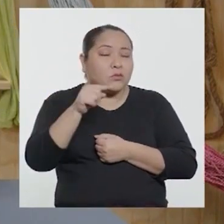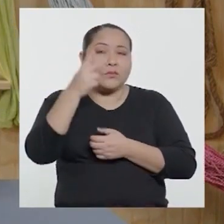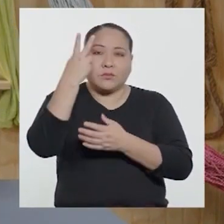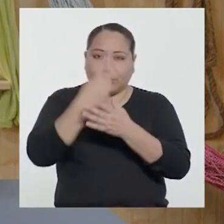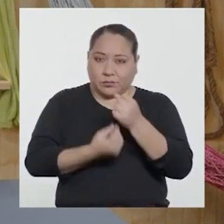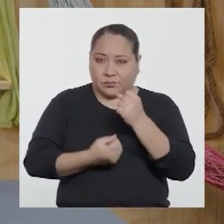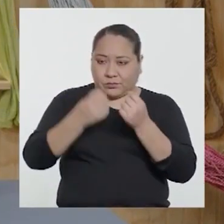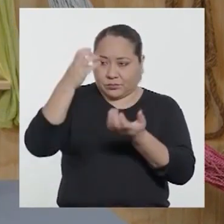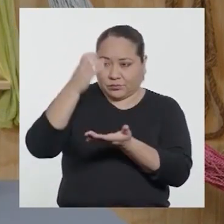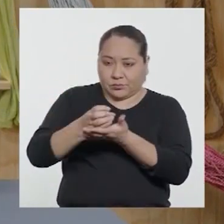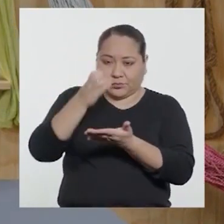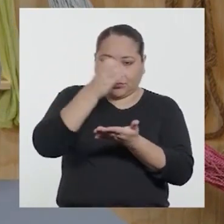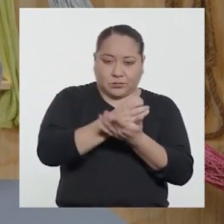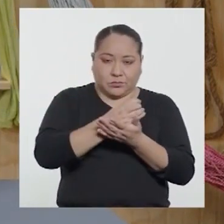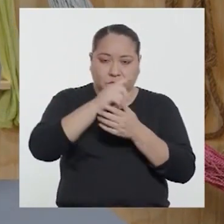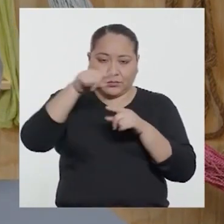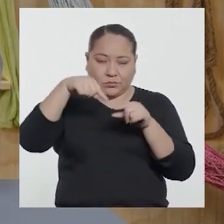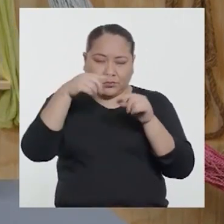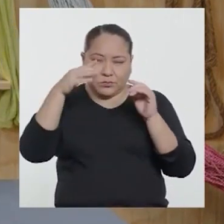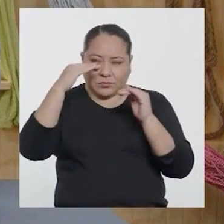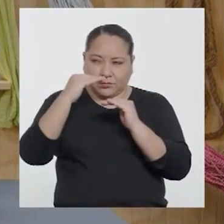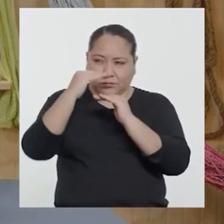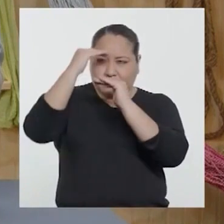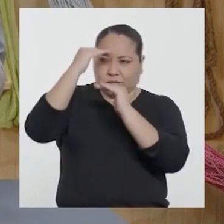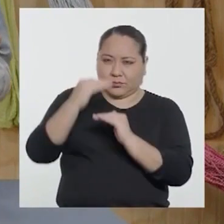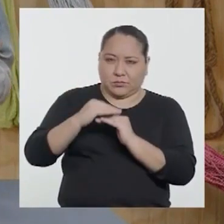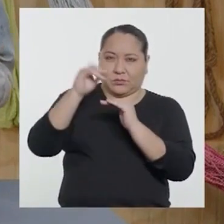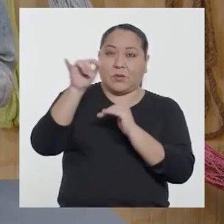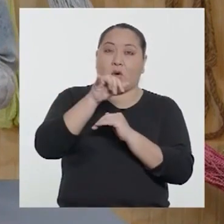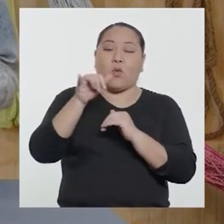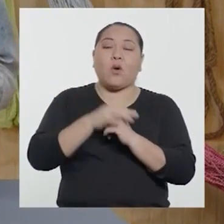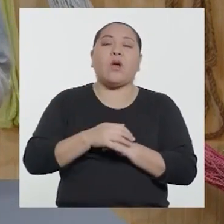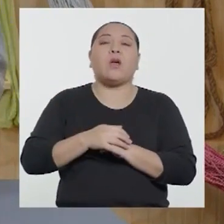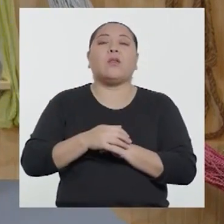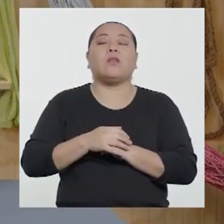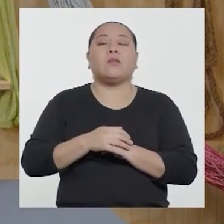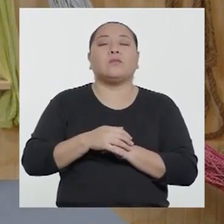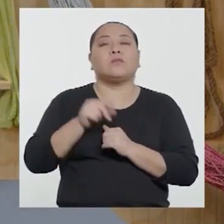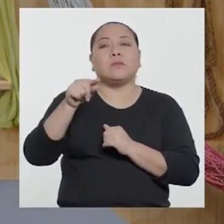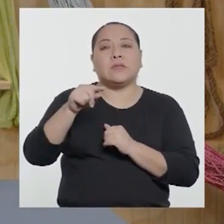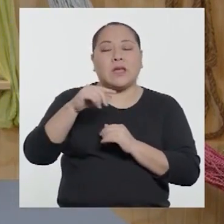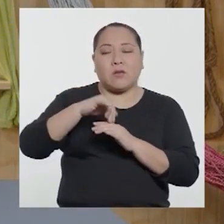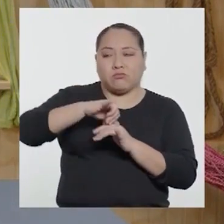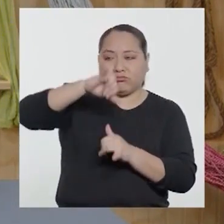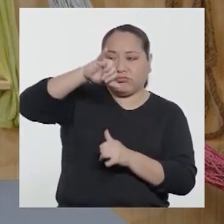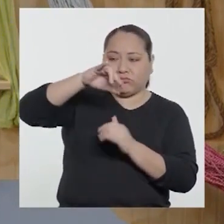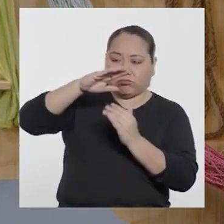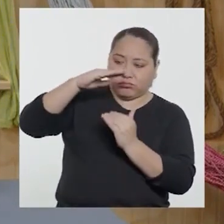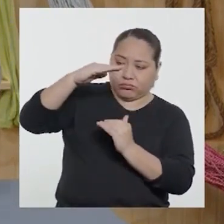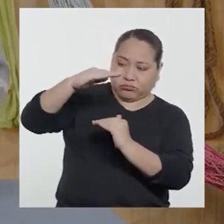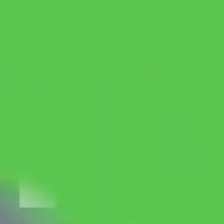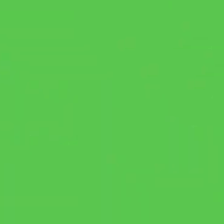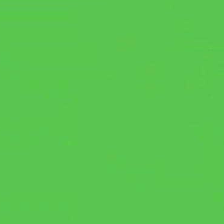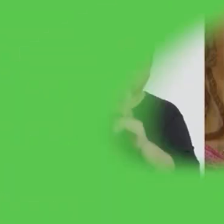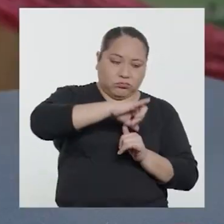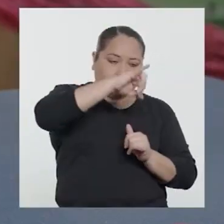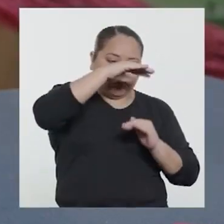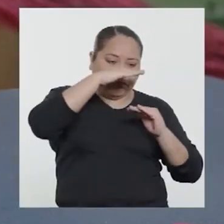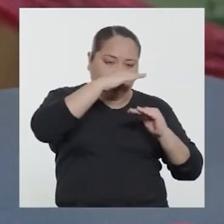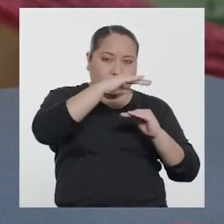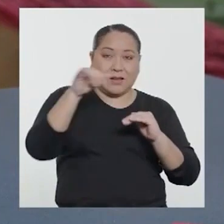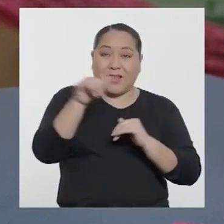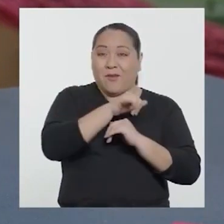estar marcados a la misma altura. La medida debe ser exacta para que el tubo calce en los vasos.